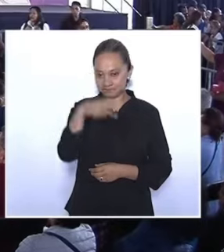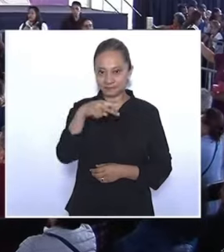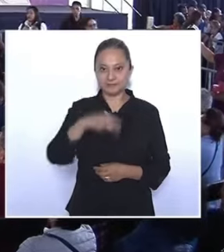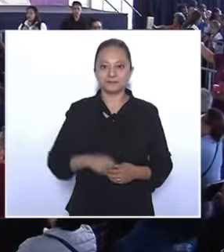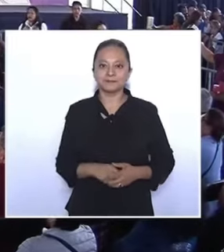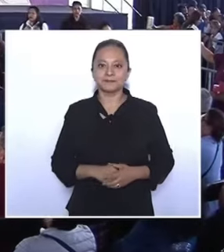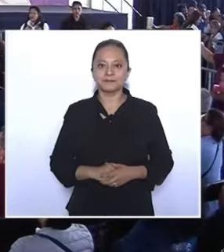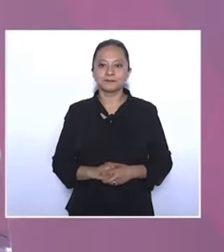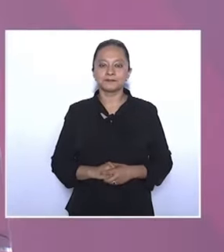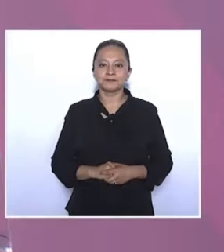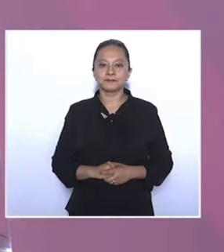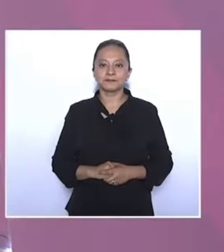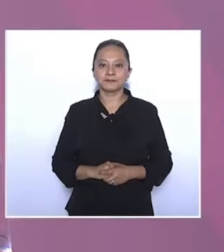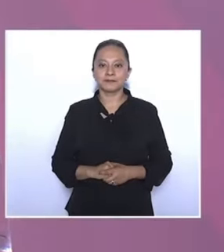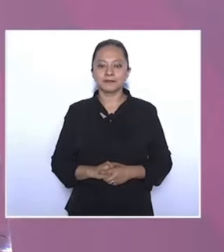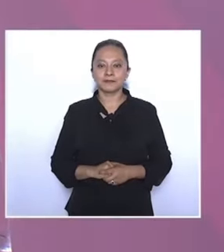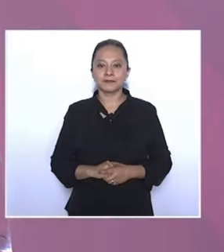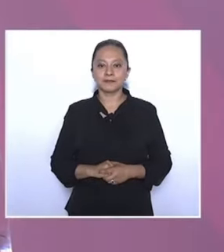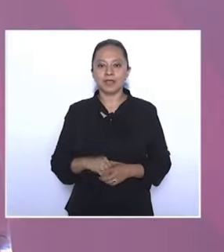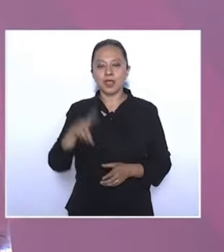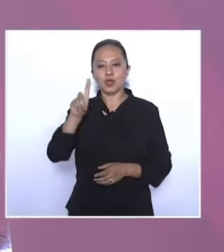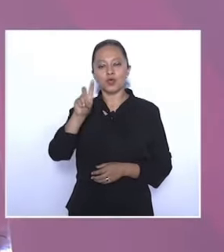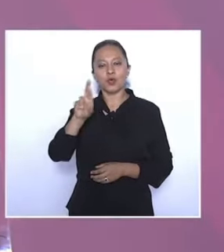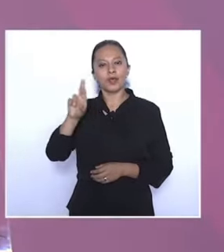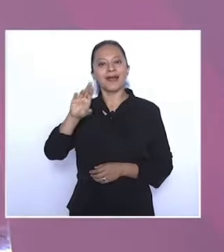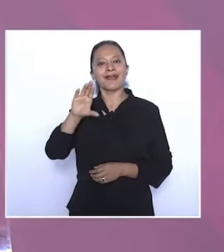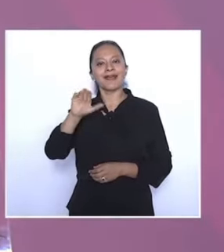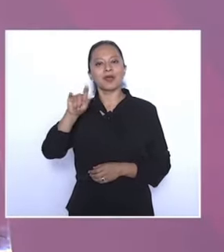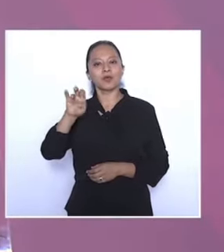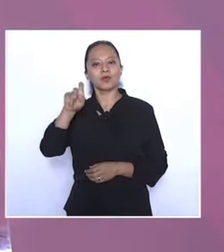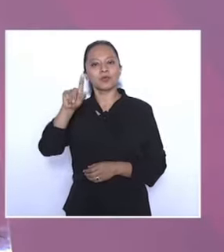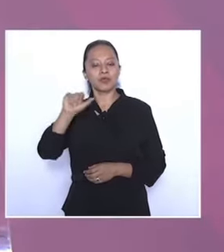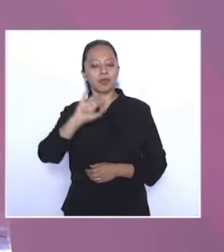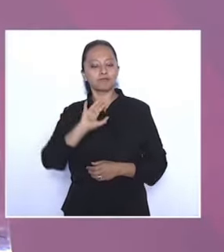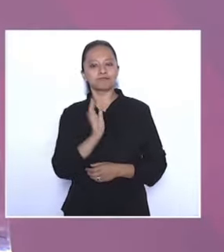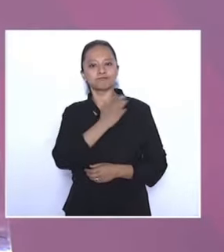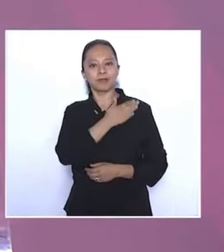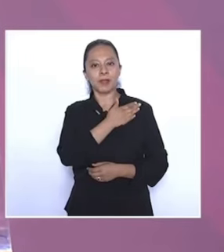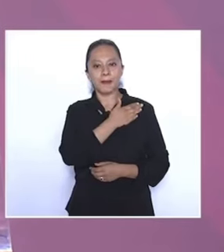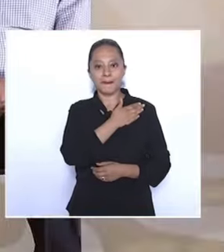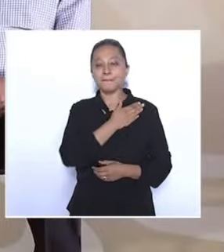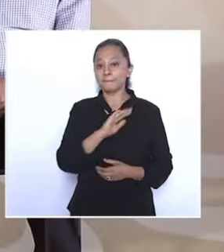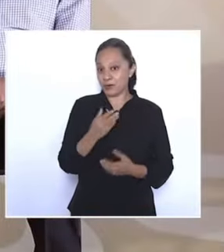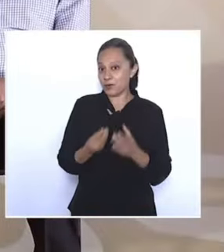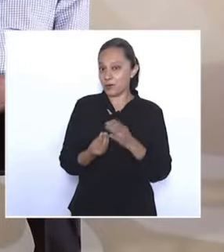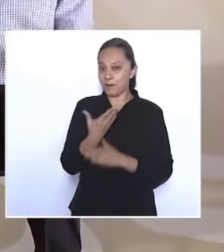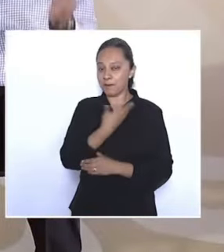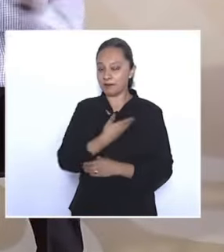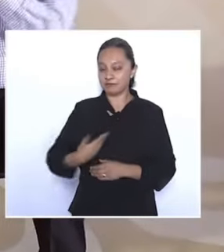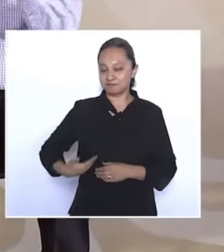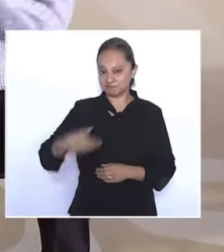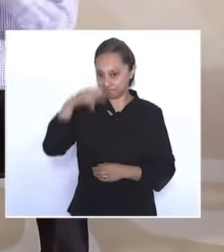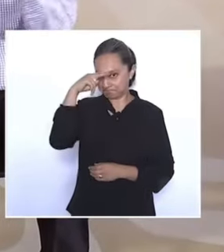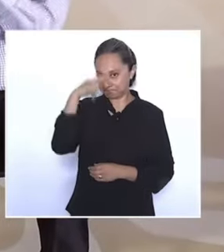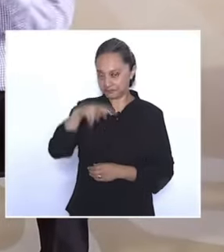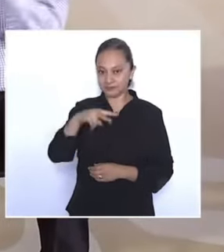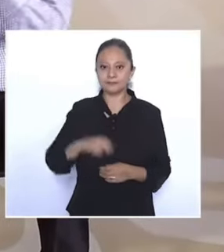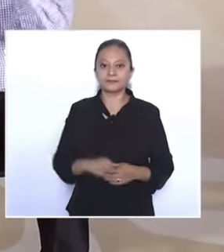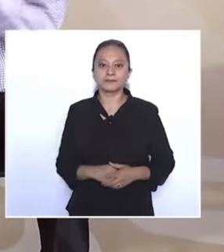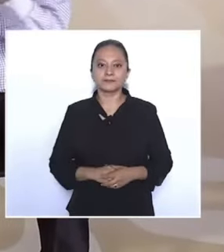Mexicanos. A la doctora Claudia Sheinbaum Pardo, presidenta electa de los Estados Unidos Mexicanos.